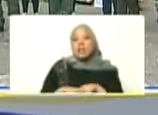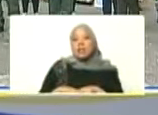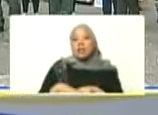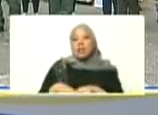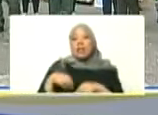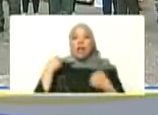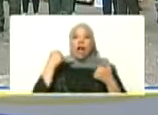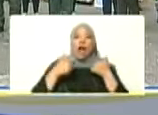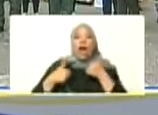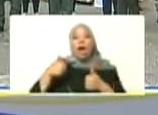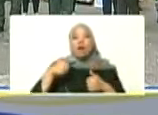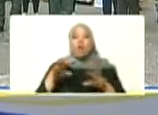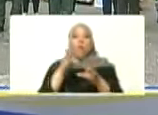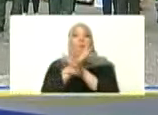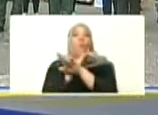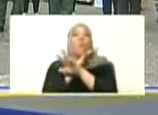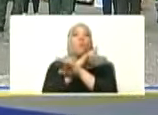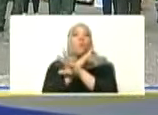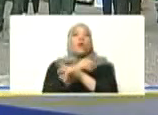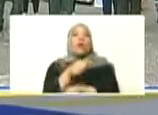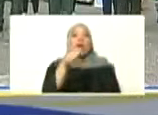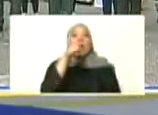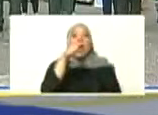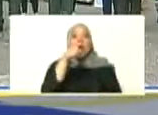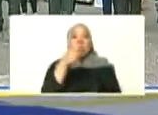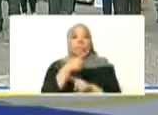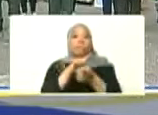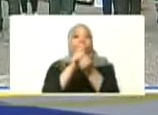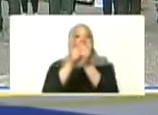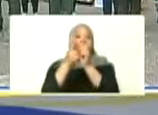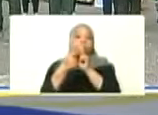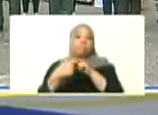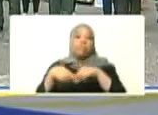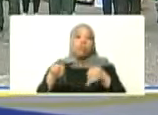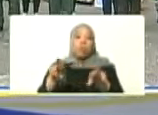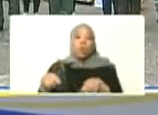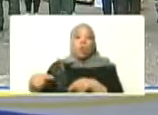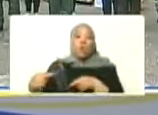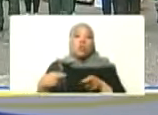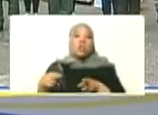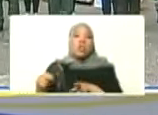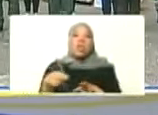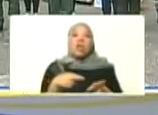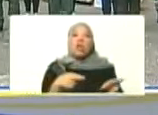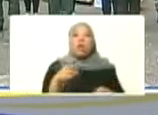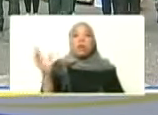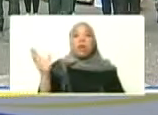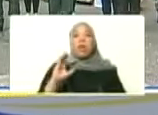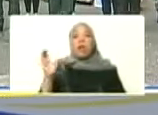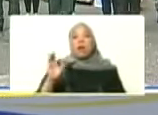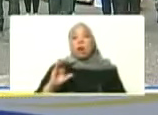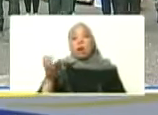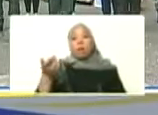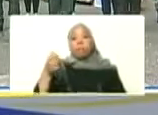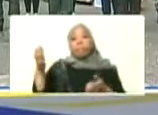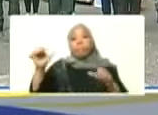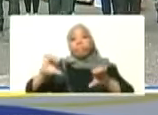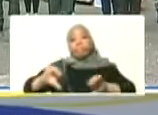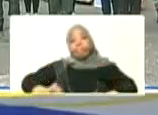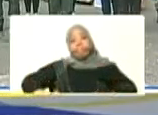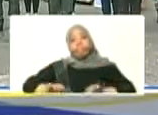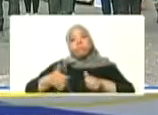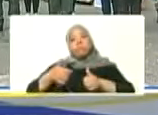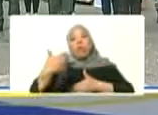Catia. El capitalismo destruyó todo. Los riachuelos, los manantiales, las